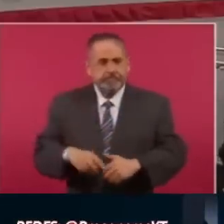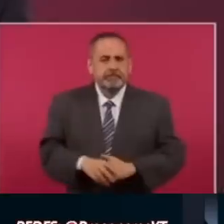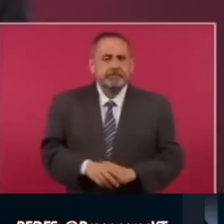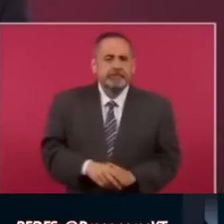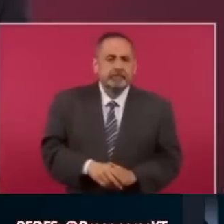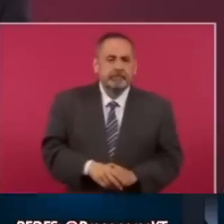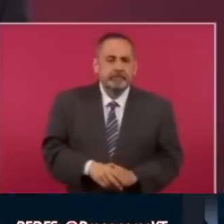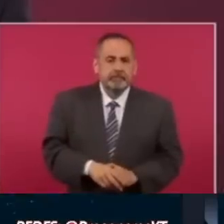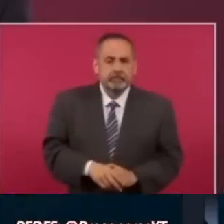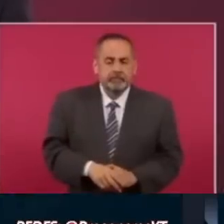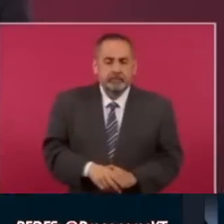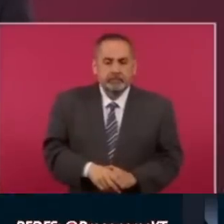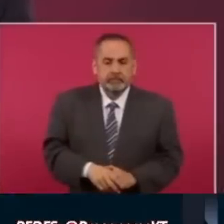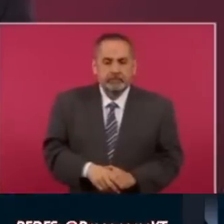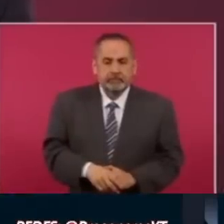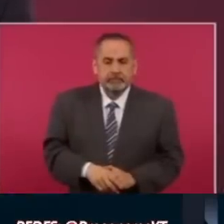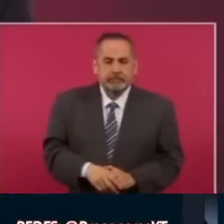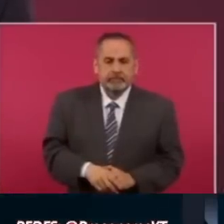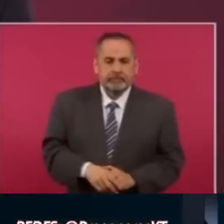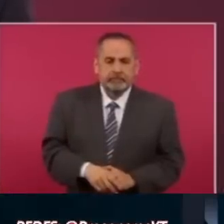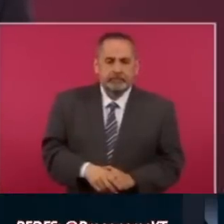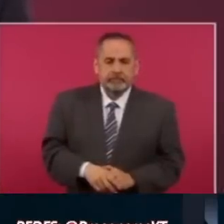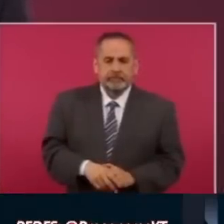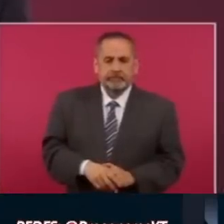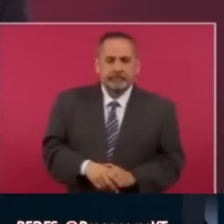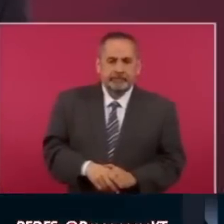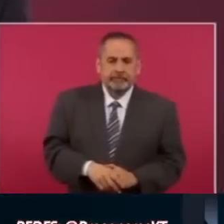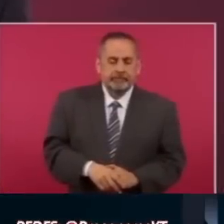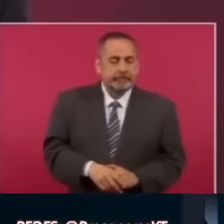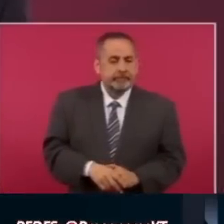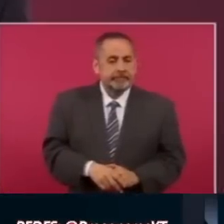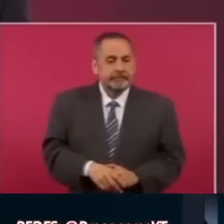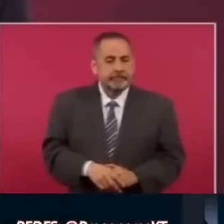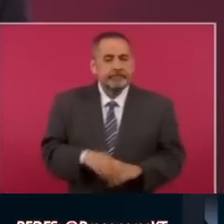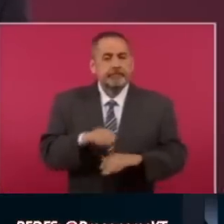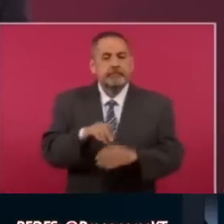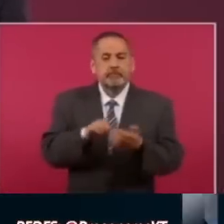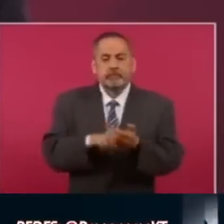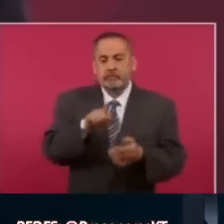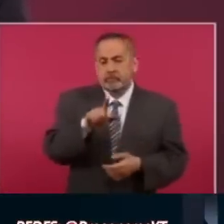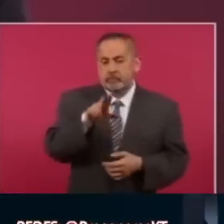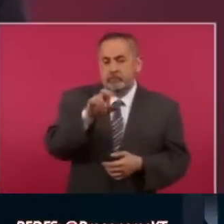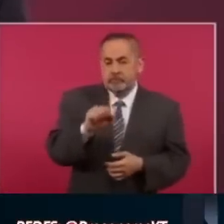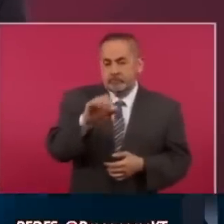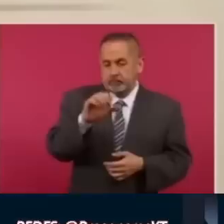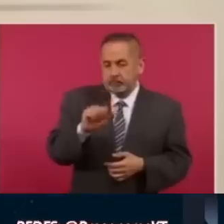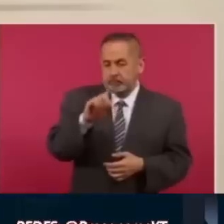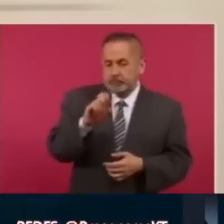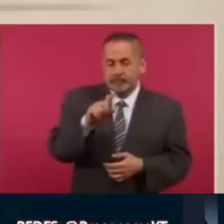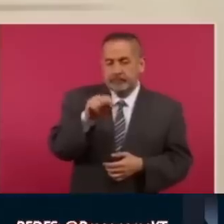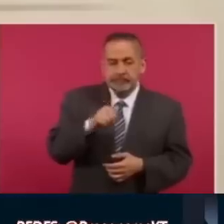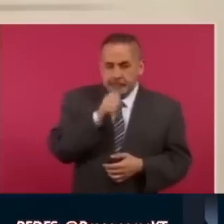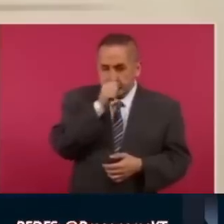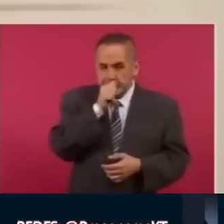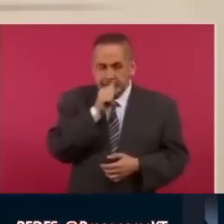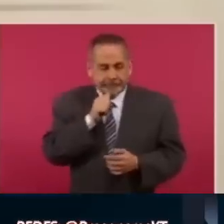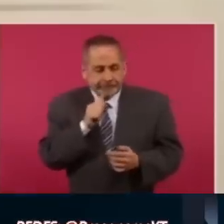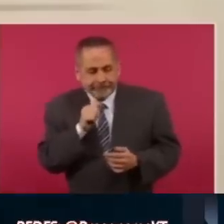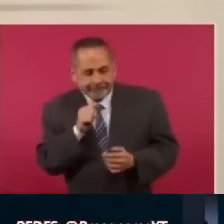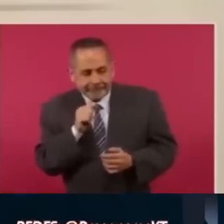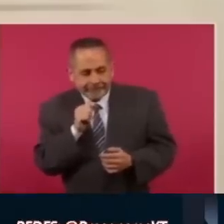Entonces, en el caso de Luis Cárdenas Palomino no hemos tenido esa